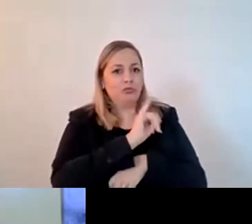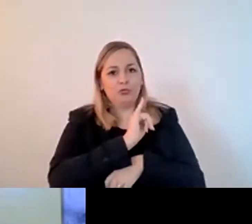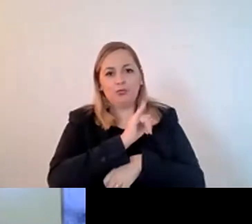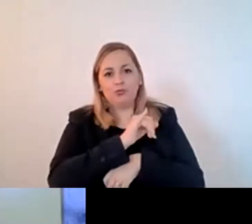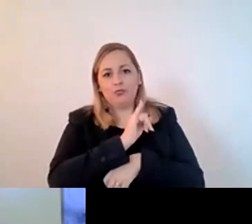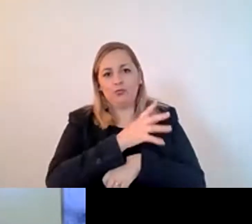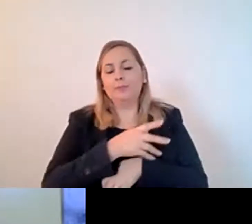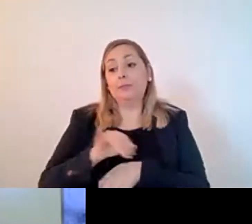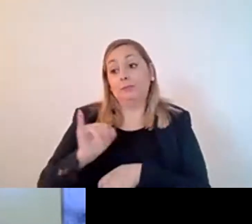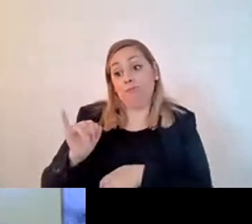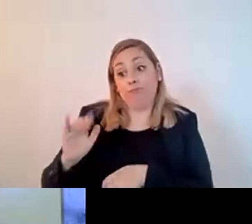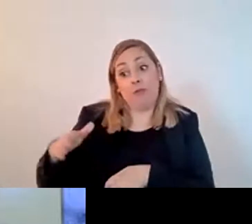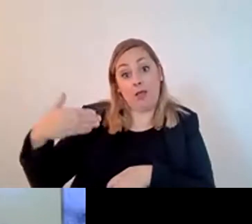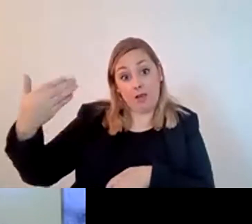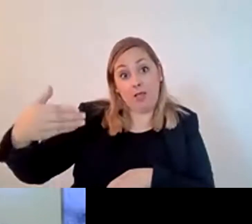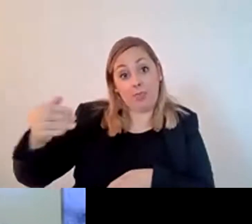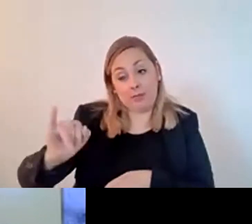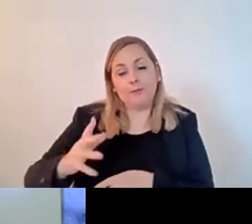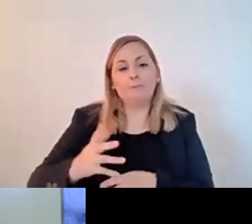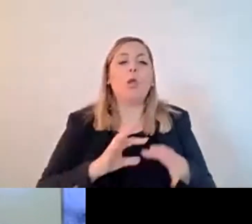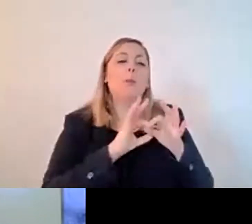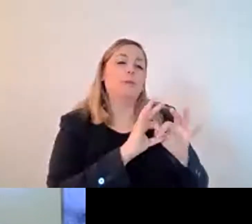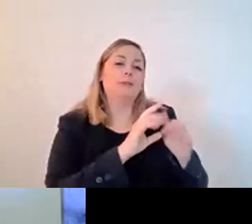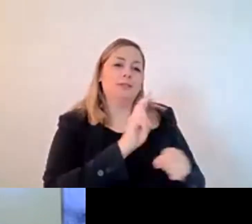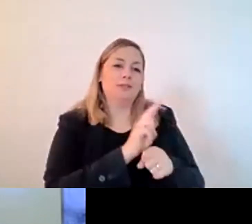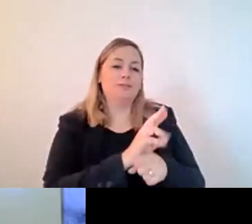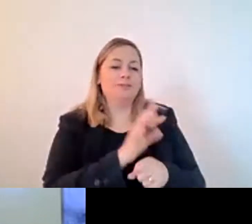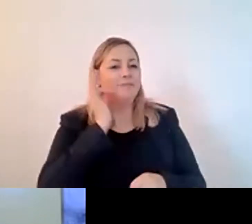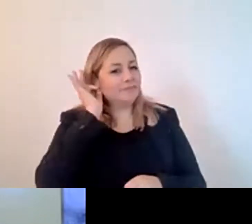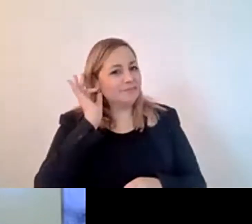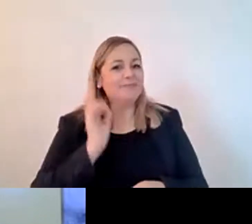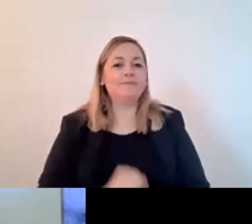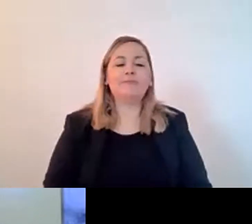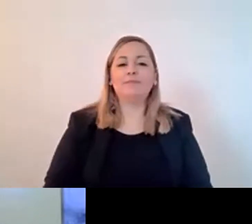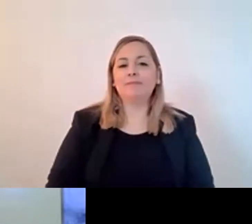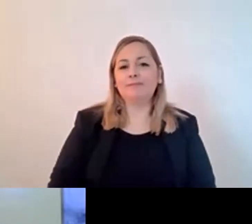suceder, suceden. sí. Muchas gracias, profesora.